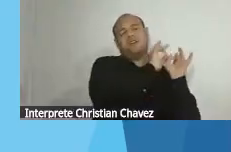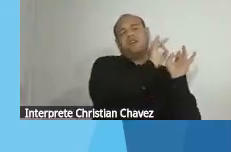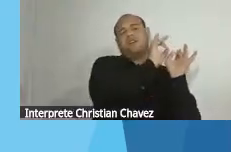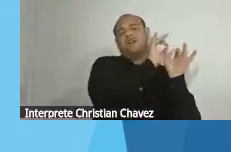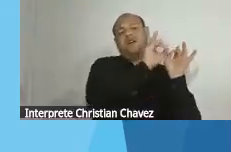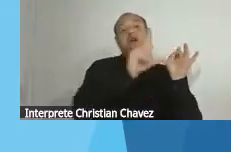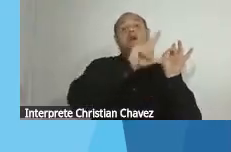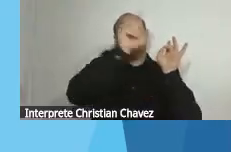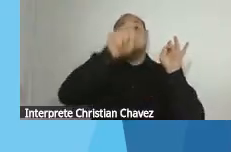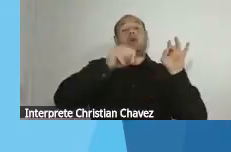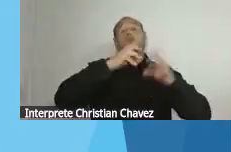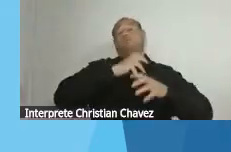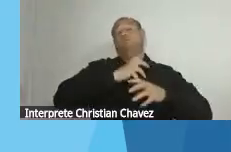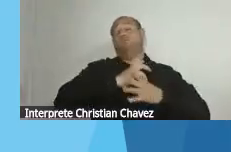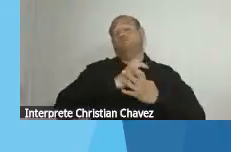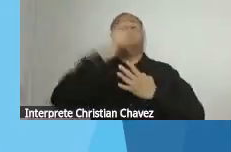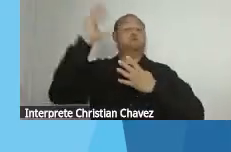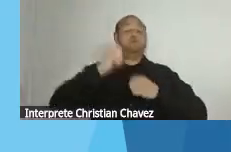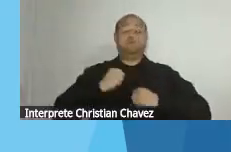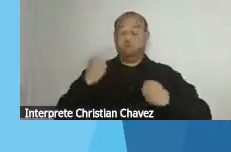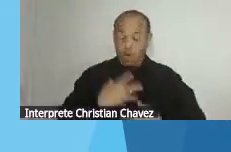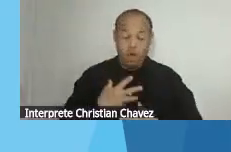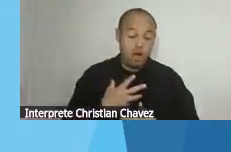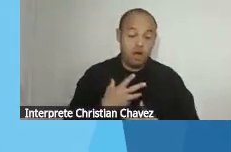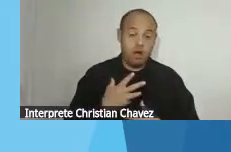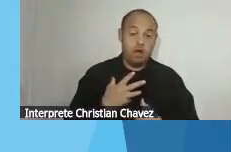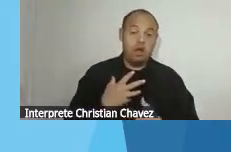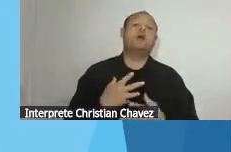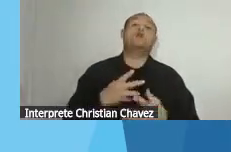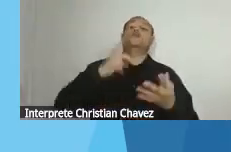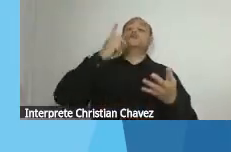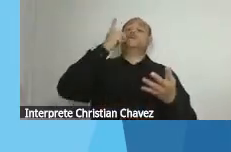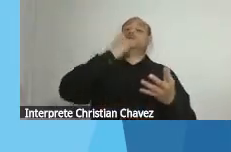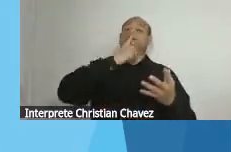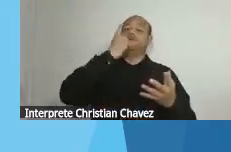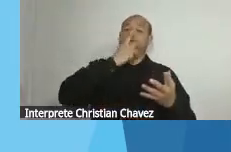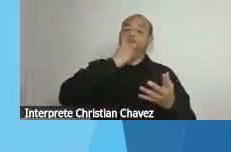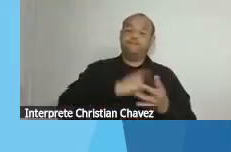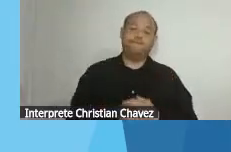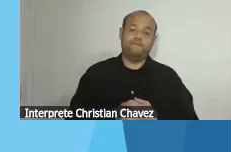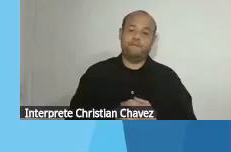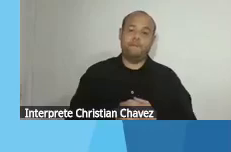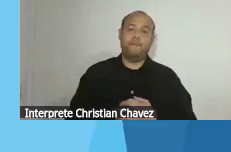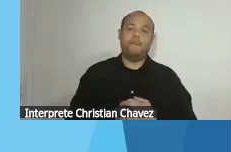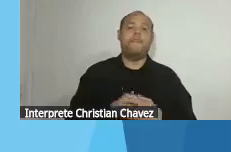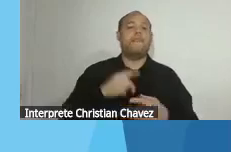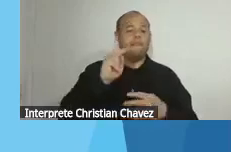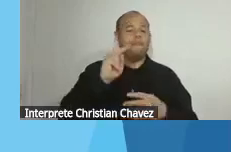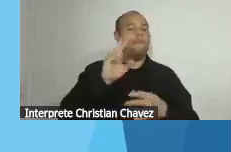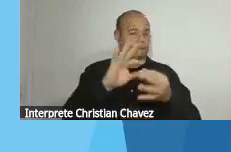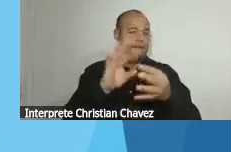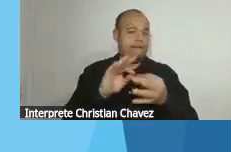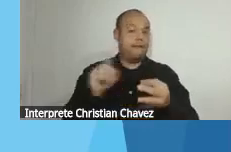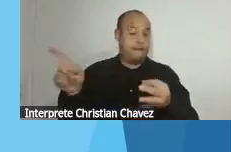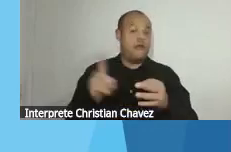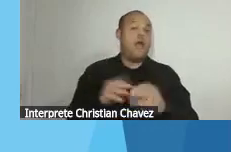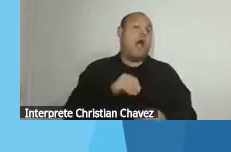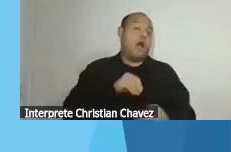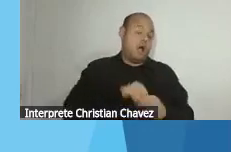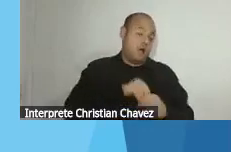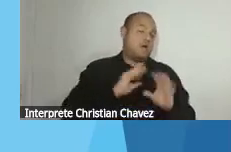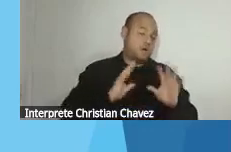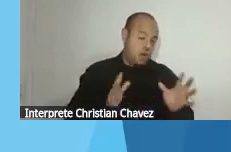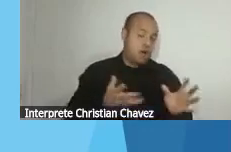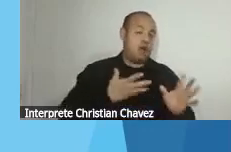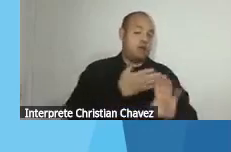se hiciera laboratorios, ¿sí? Se hiciera algún estudio de laboratorio. Porque, como vuelvo a repetir, la diabetes muchas veces no